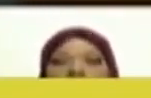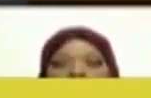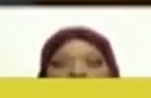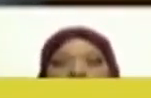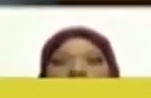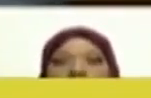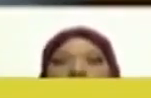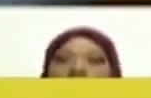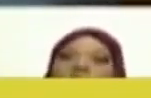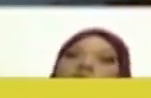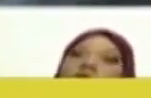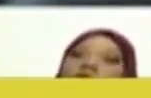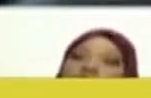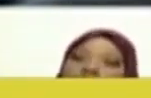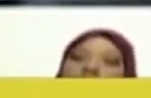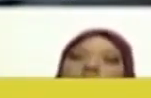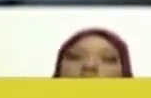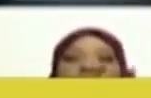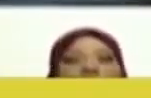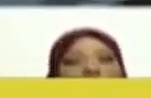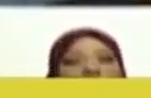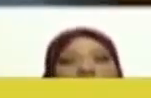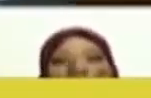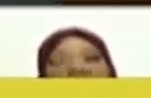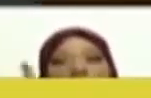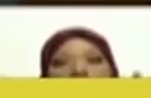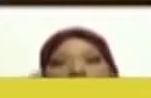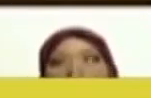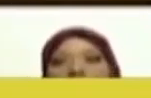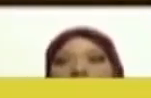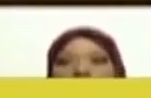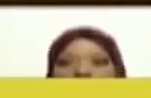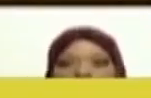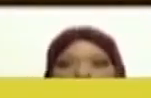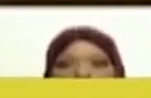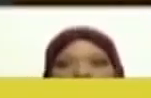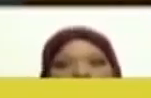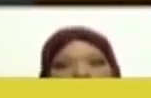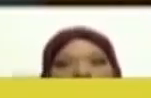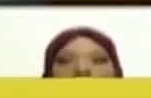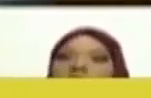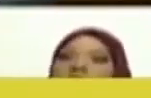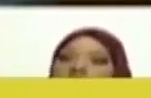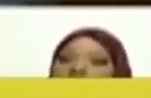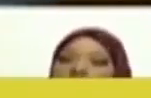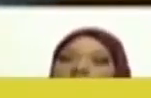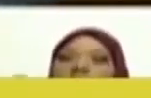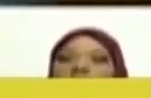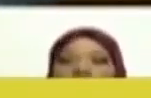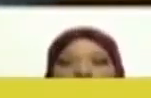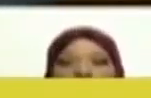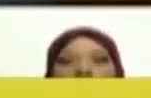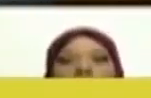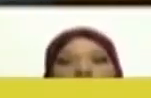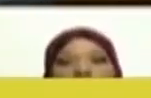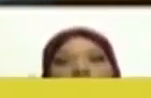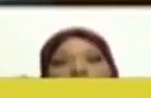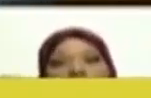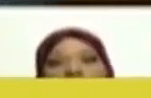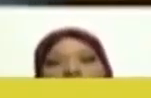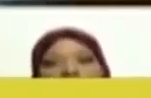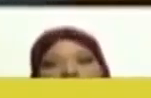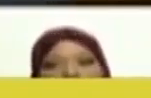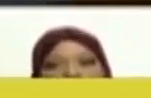elemento adicional de que de las 27 constituciones que Venezuela ha tenido desde 1830 hasta la